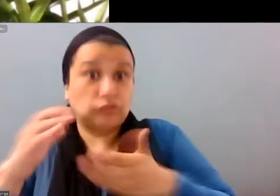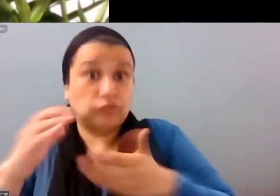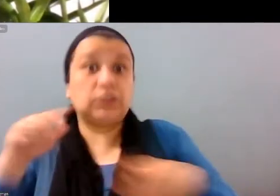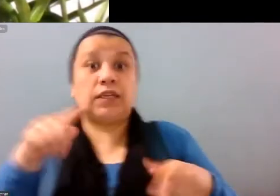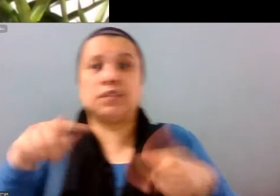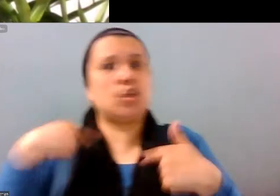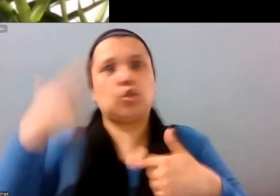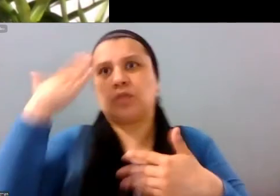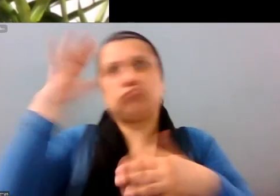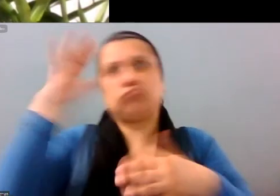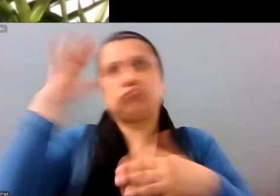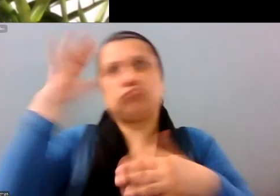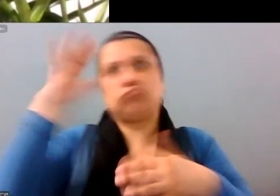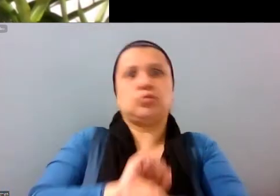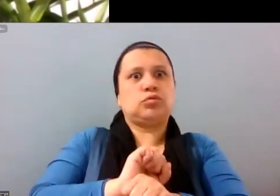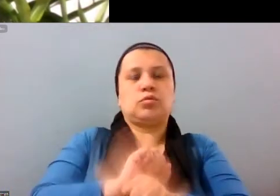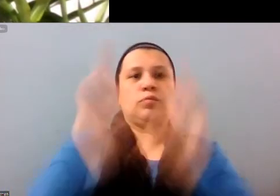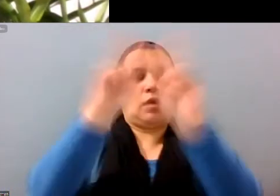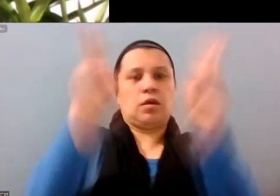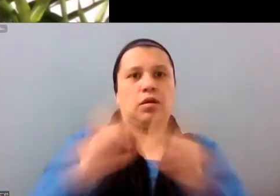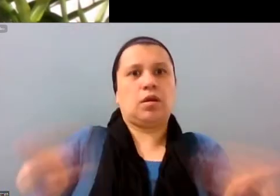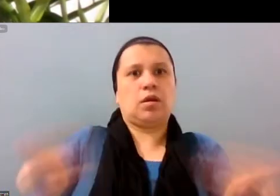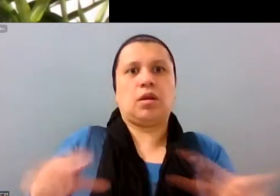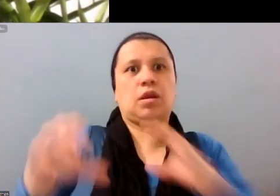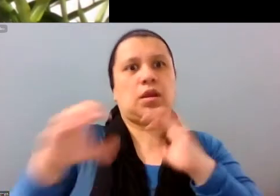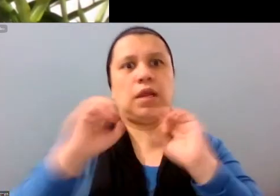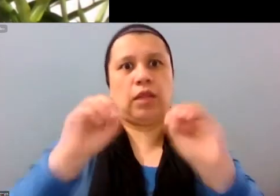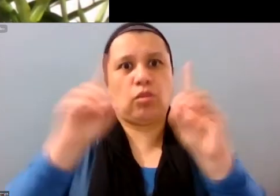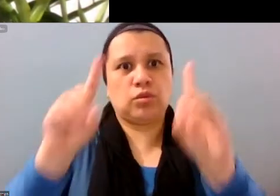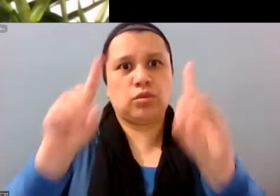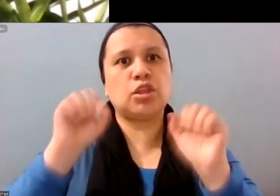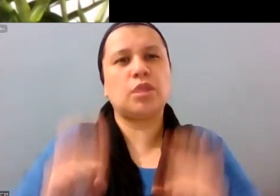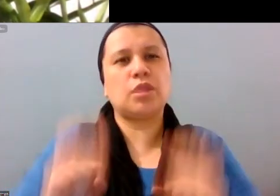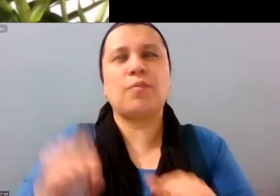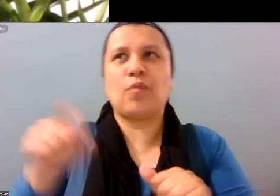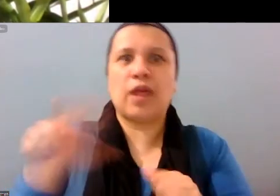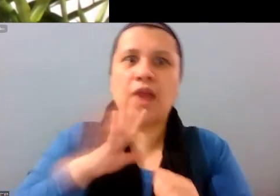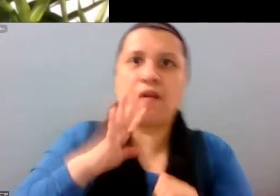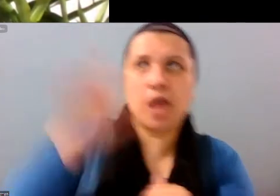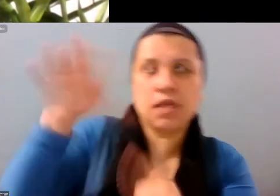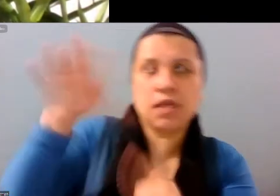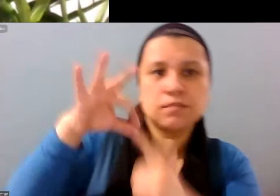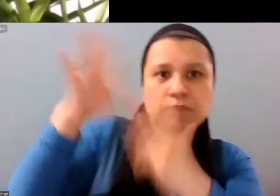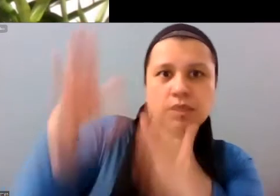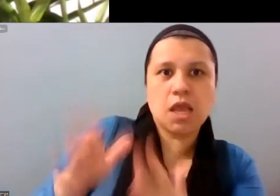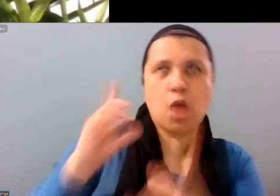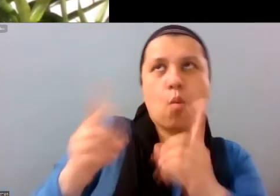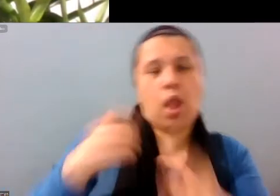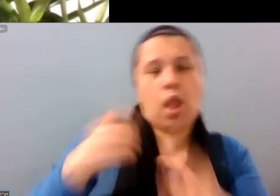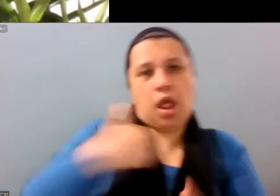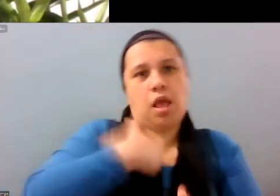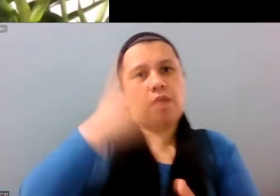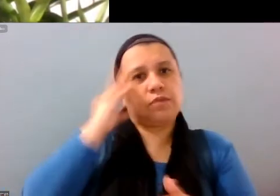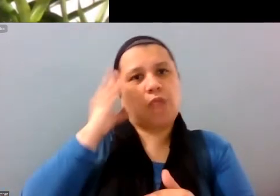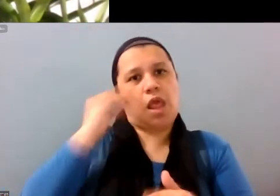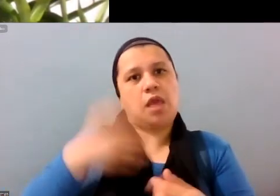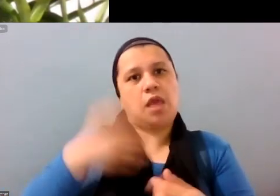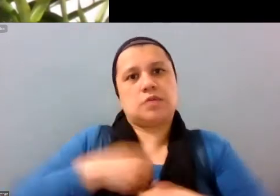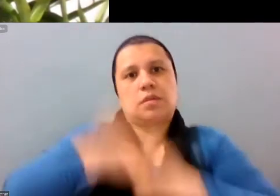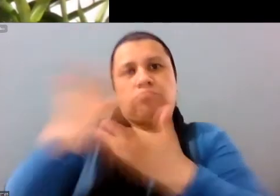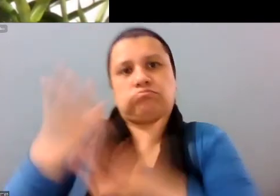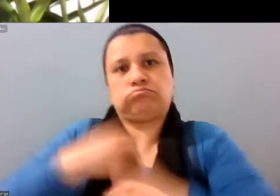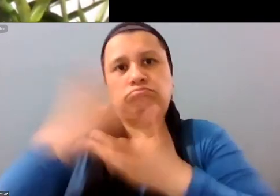distancia el que le comentar a los especialistas de la UNED cuál ha sido su experiencia entonces por ejemplo